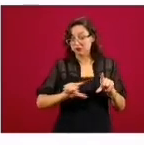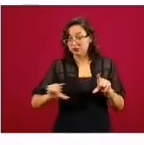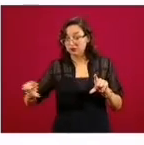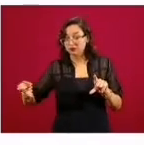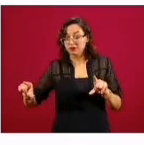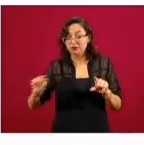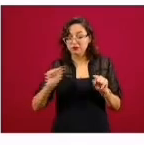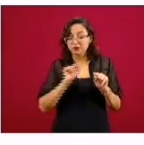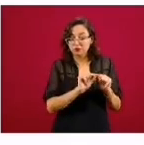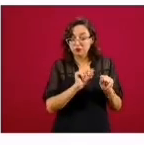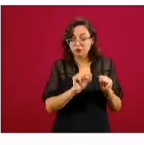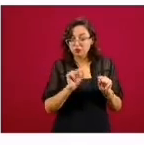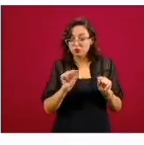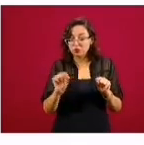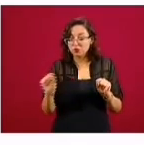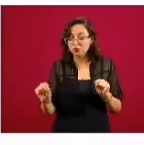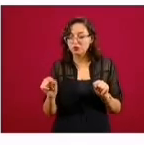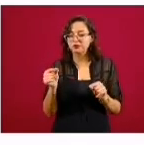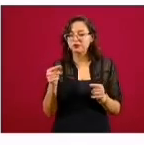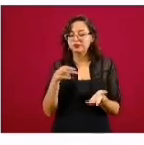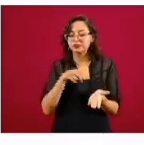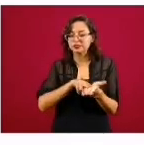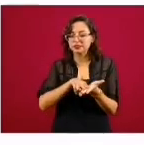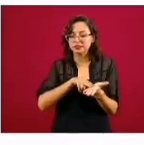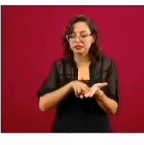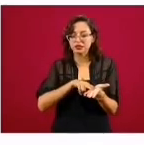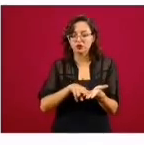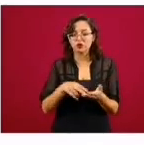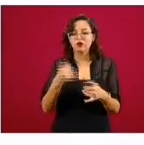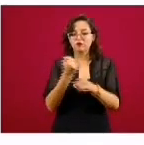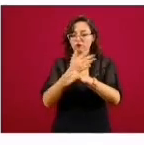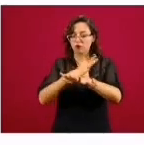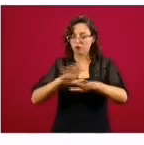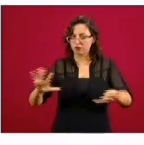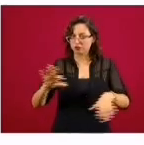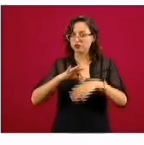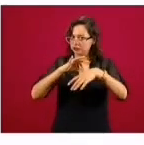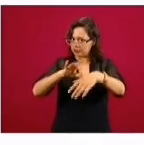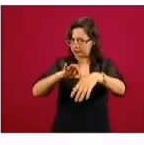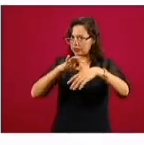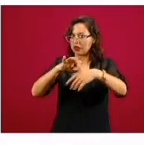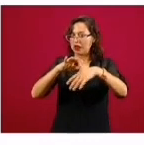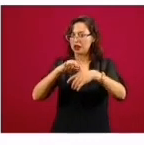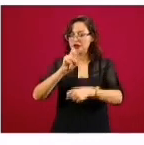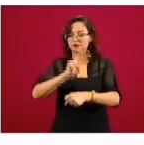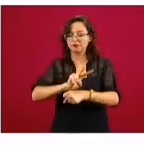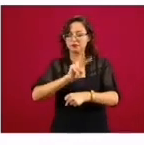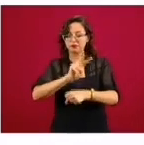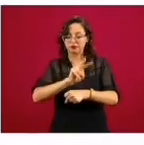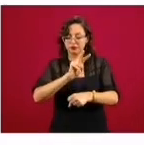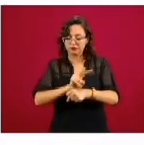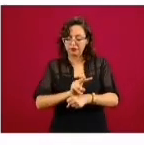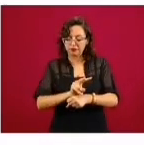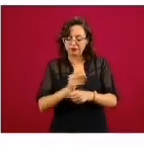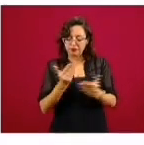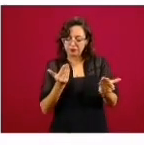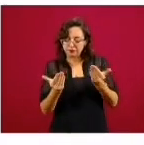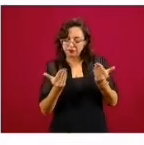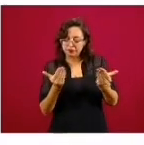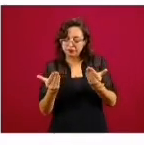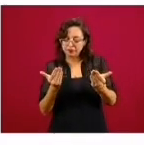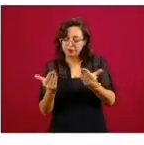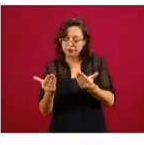gráfica, se ven unos puntitos negros. Son datos reales, es la vigilancia epidemiológica. Y con base en esos datos se